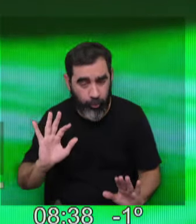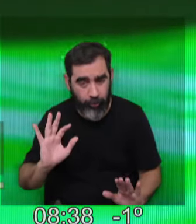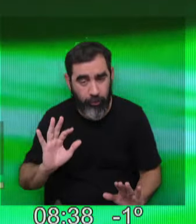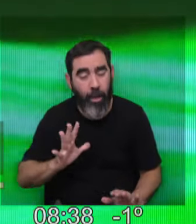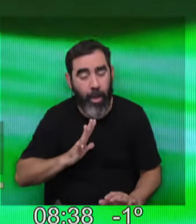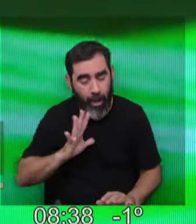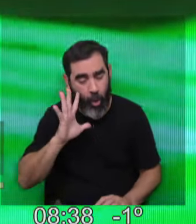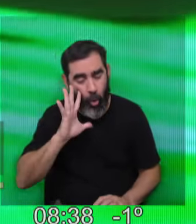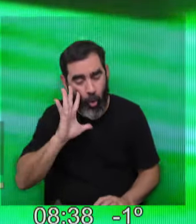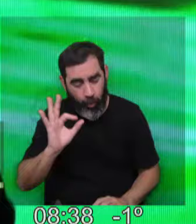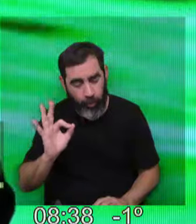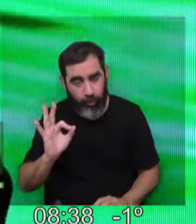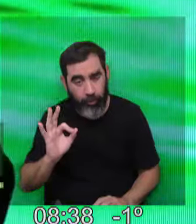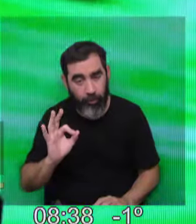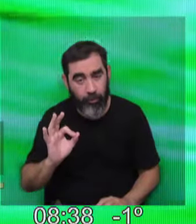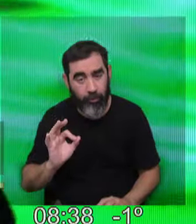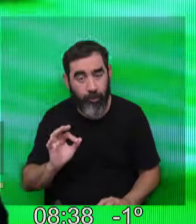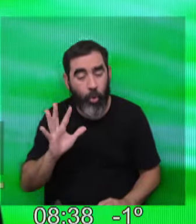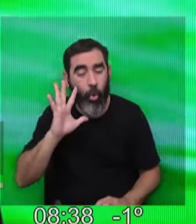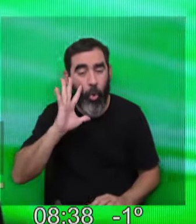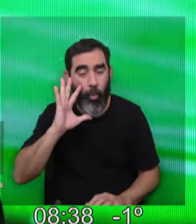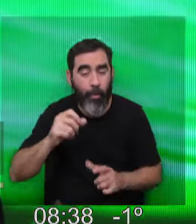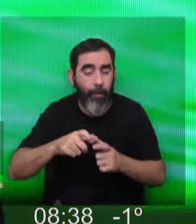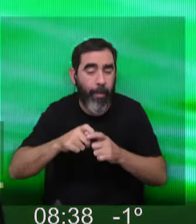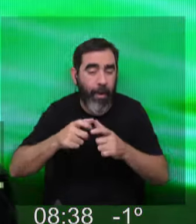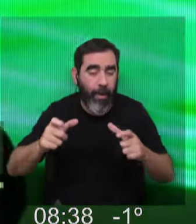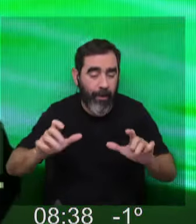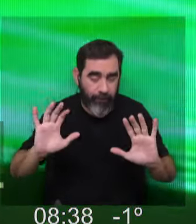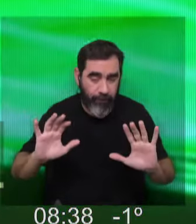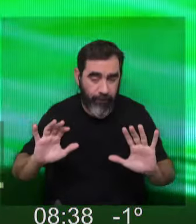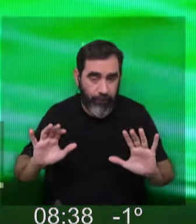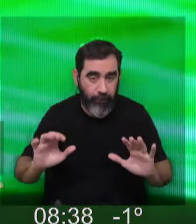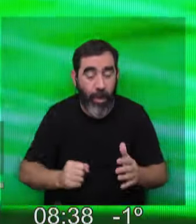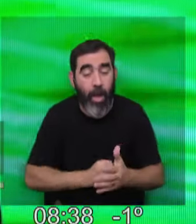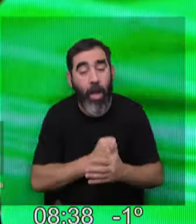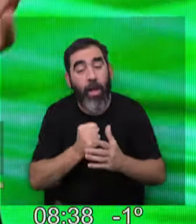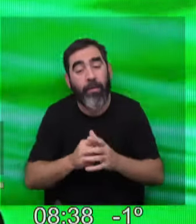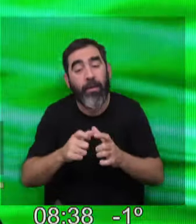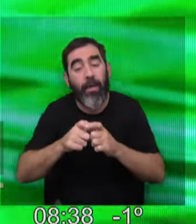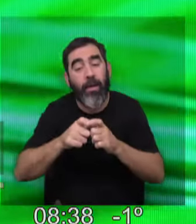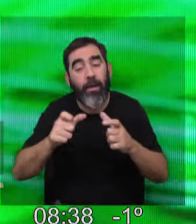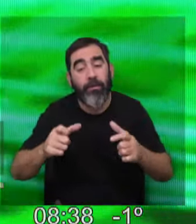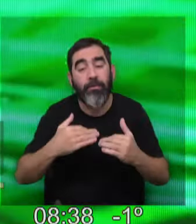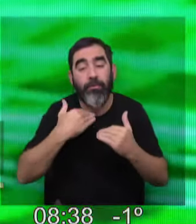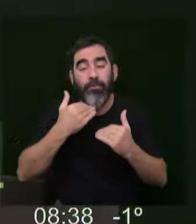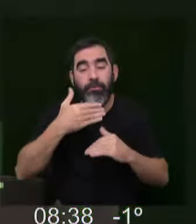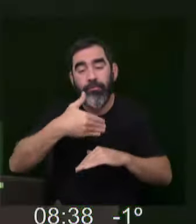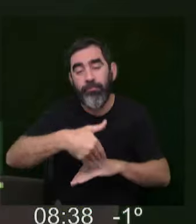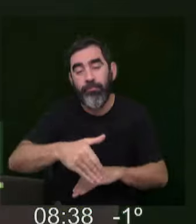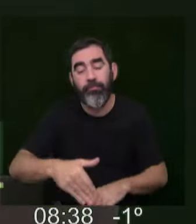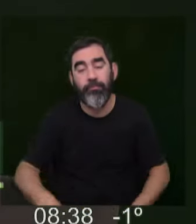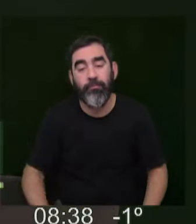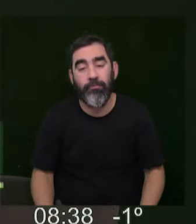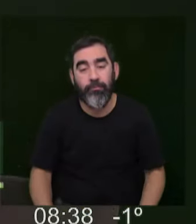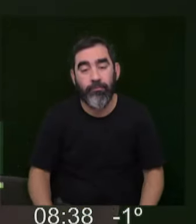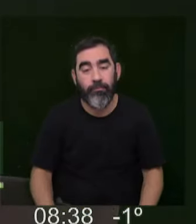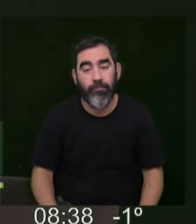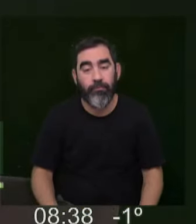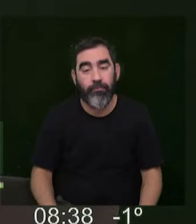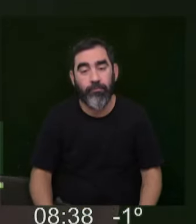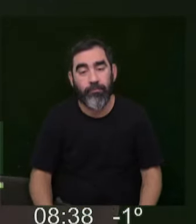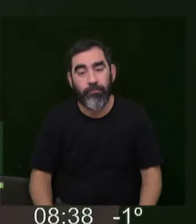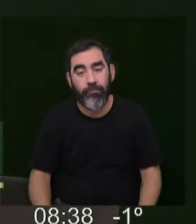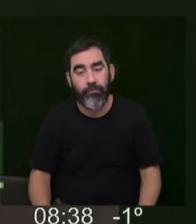Tenemos una oportunidad sin duda para crecer, a mi juicio. ¿Hasta dónde crecemos? Lo dirán los tiempos. ¿Y le parece bien eso de que bueno